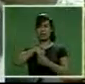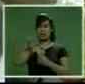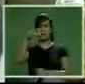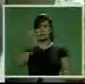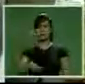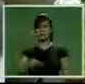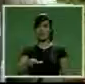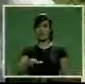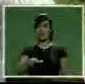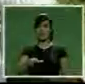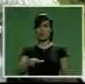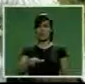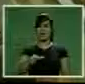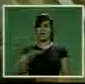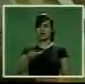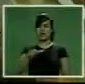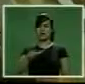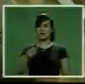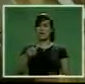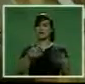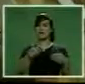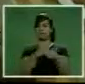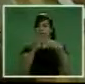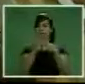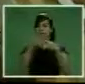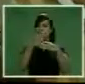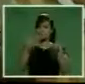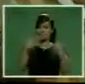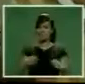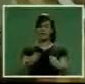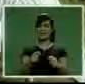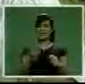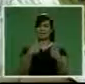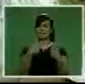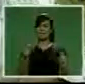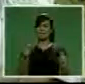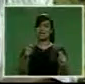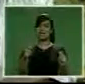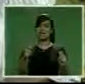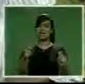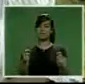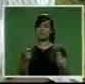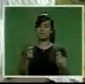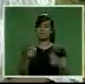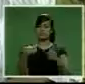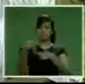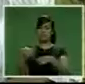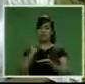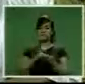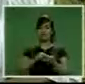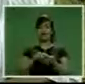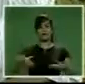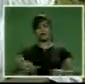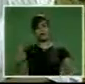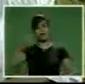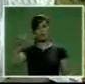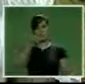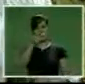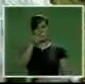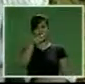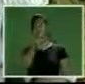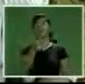que trata de implosionar el esfuerzo unitario del pueblo. Porque Blanca decía algo que es esencial. Nosotros para